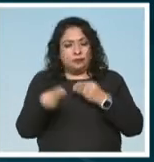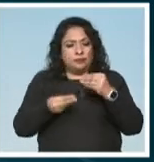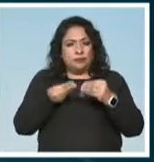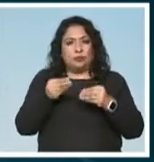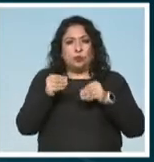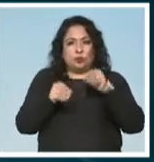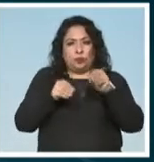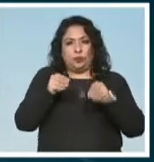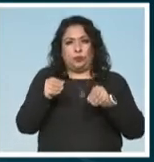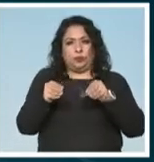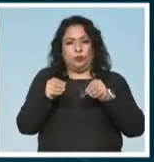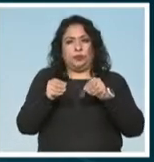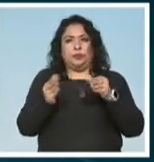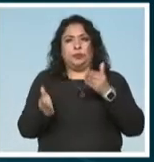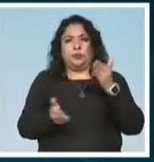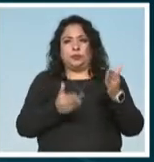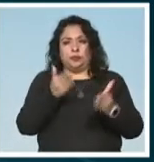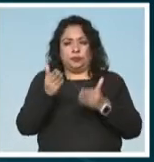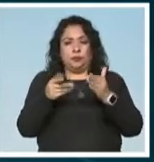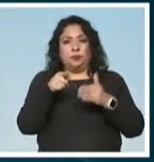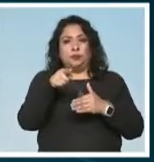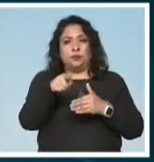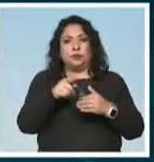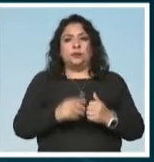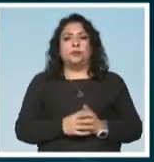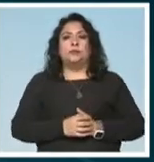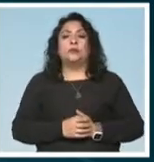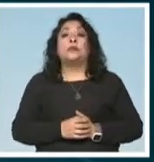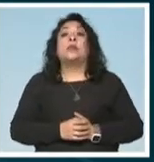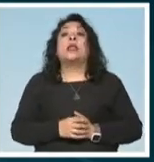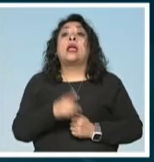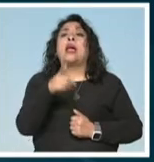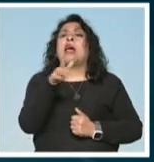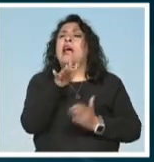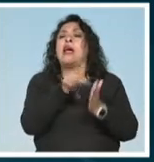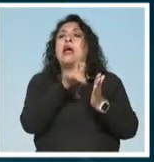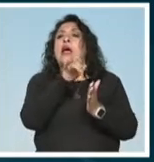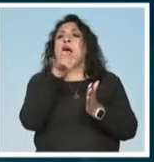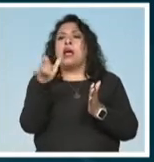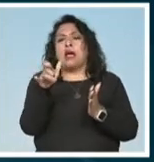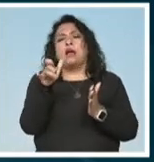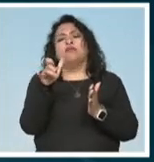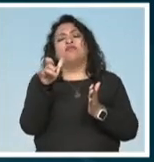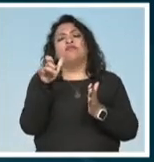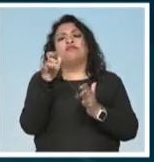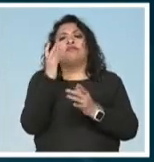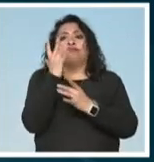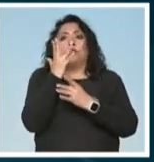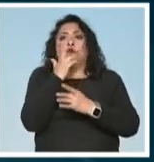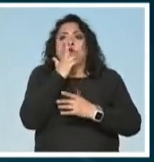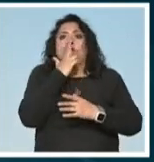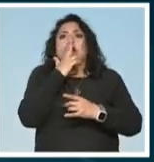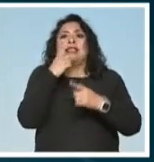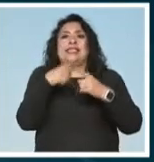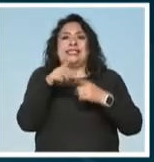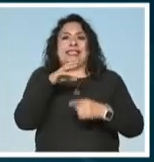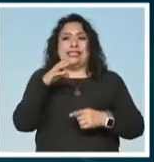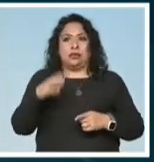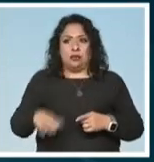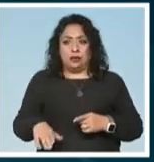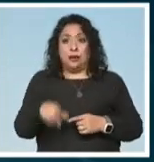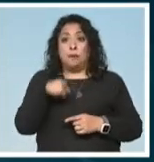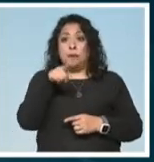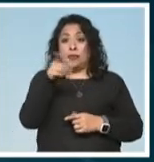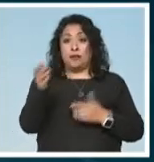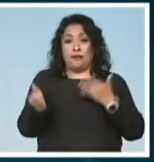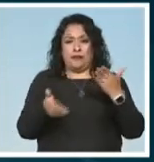de la pieza coreográfica Matthew's Passion 2727, que se basó en una de las piezas consideradas sagradas por el cristianismo.